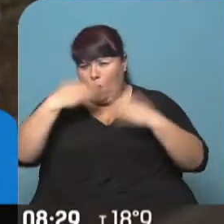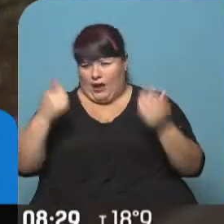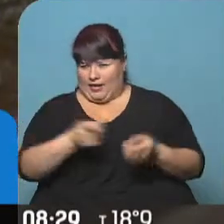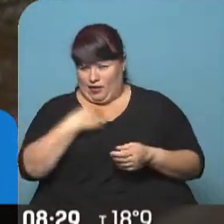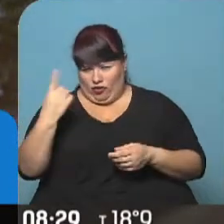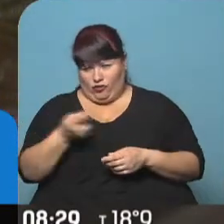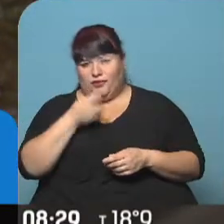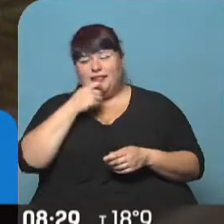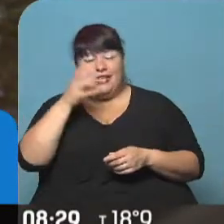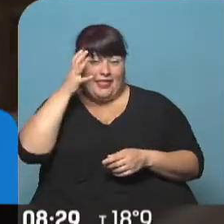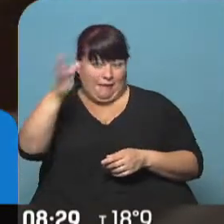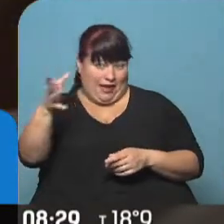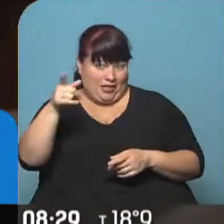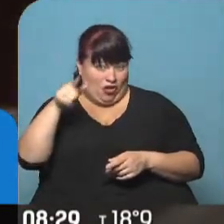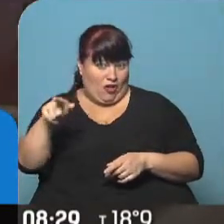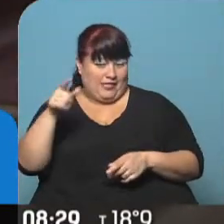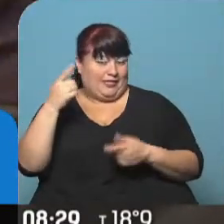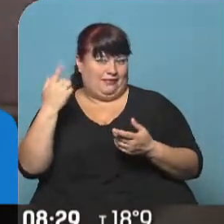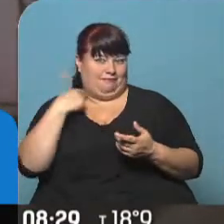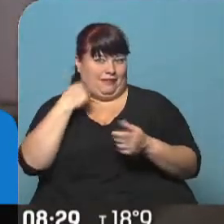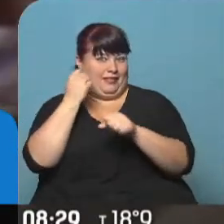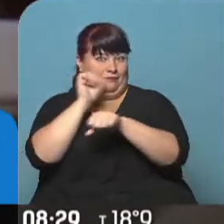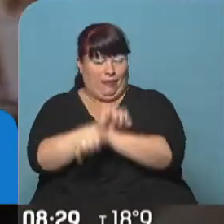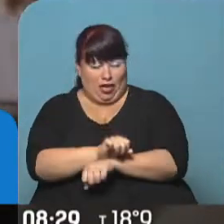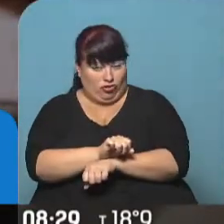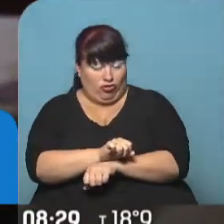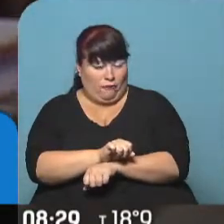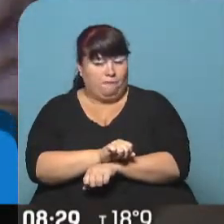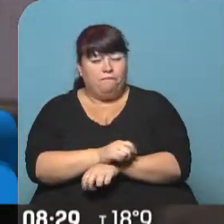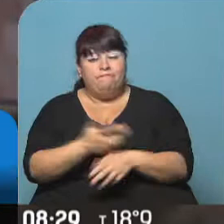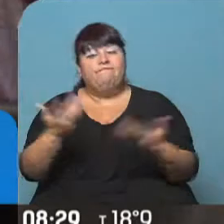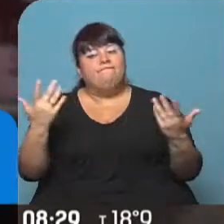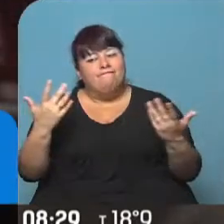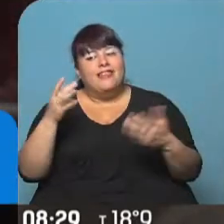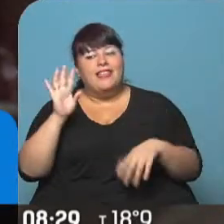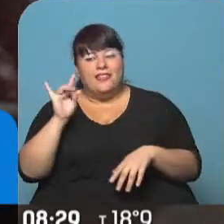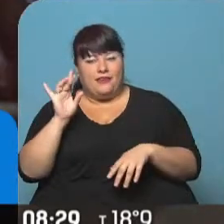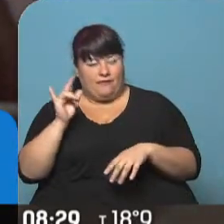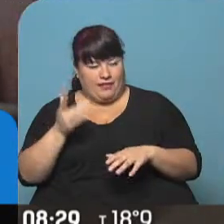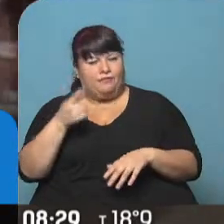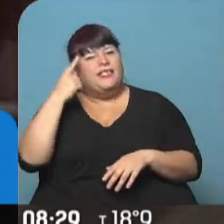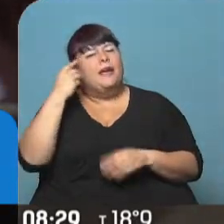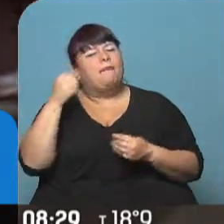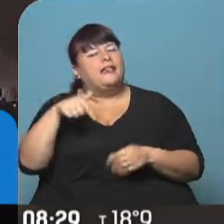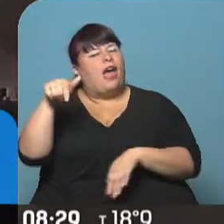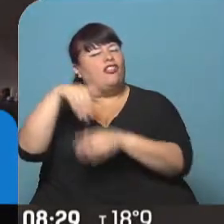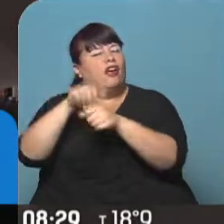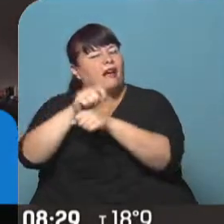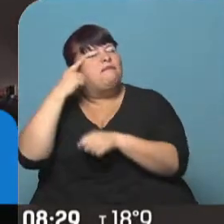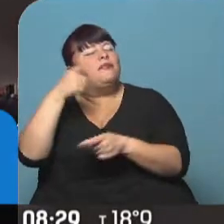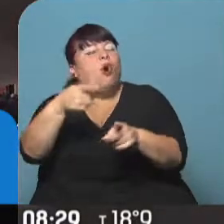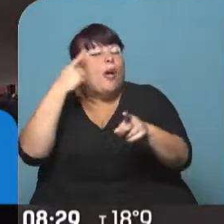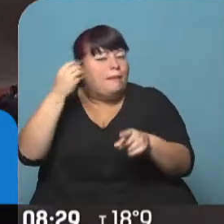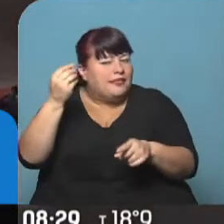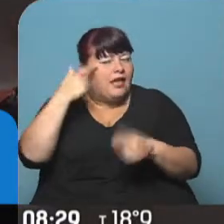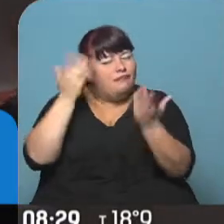nosotros, llevado a un extremo como es la pérdida de la libertad, la verdad que es bastante difícil, ¿no? ¿Qué está pensando ahora en la cárcel? ¿Qué crees después